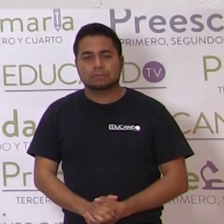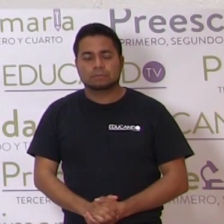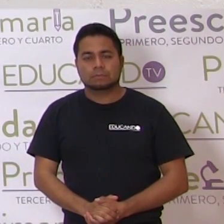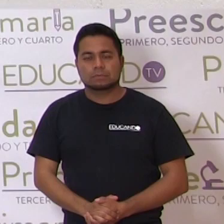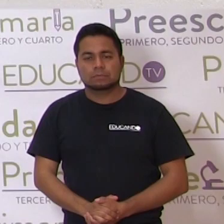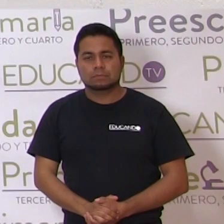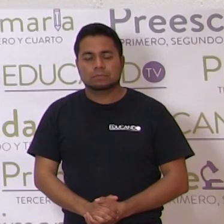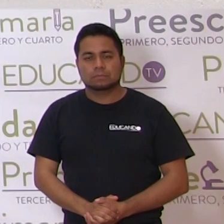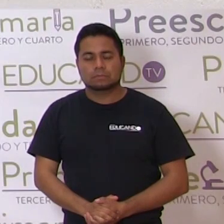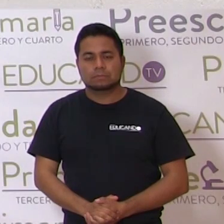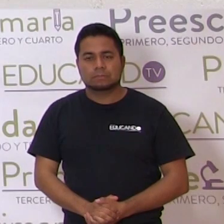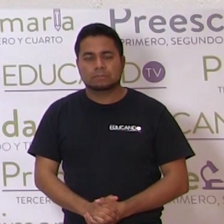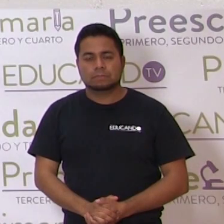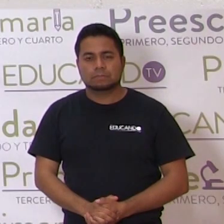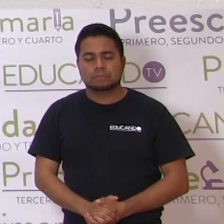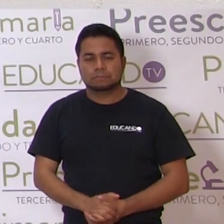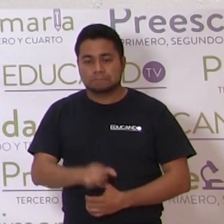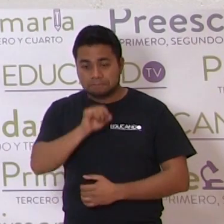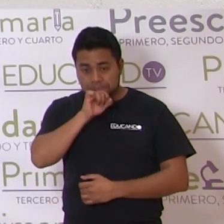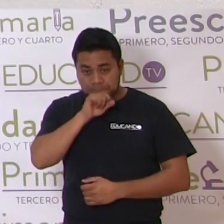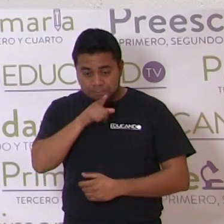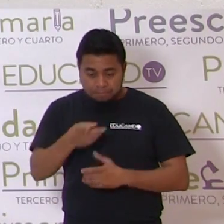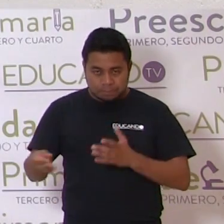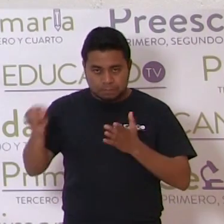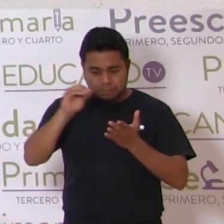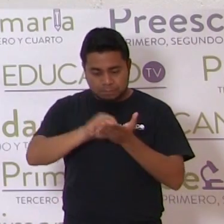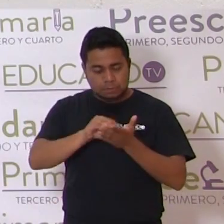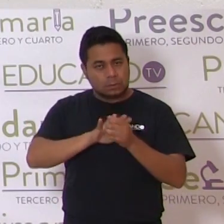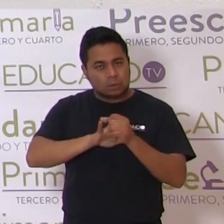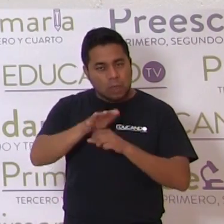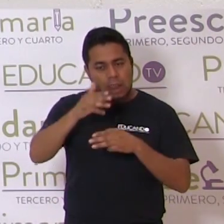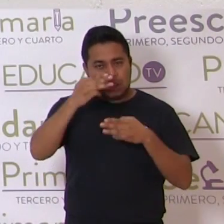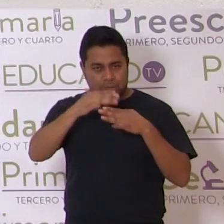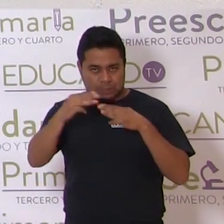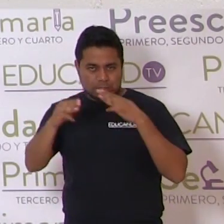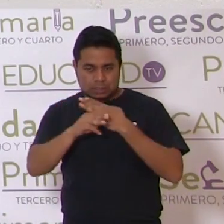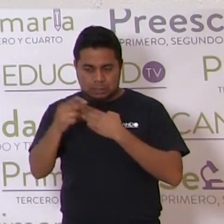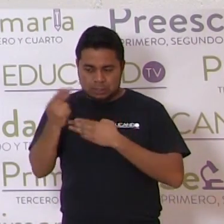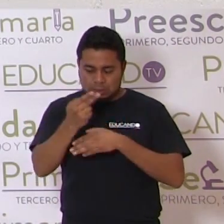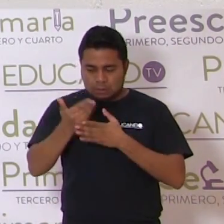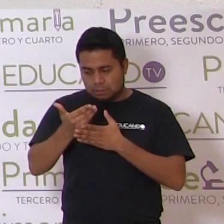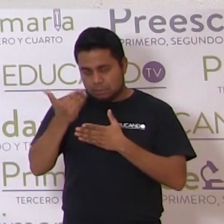que se mencionan los materiales